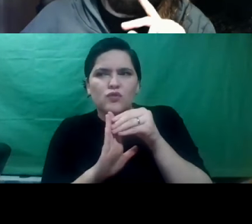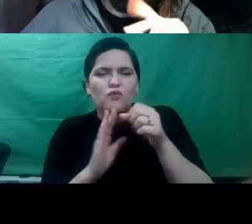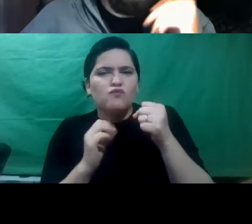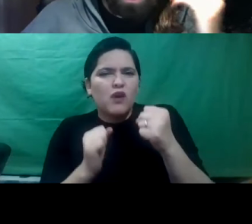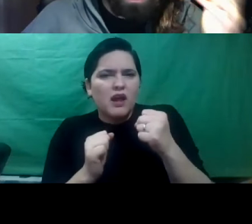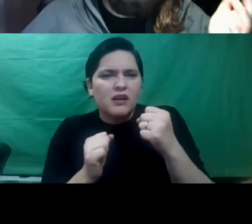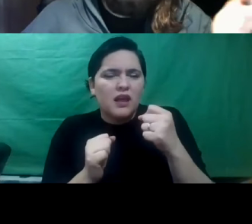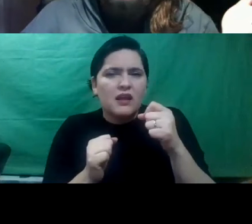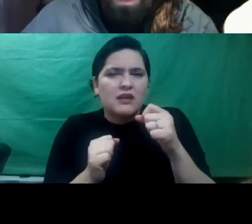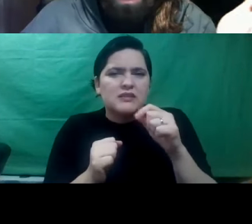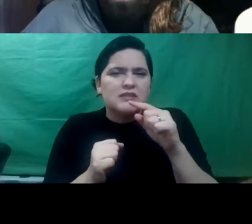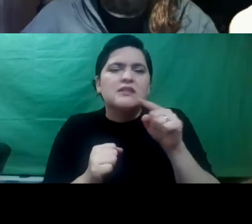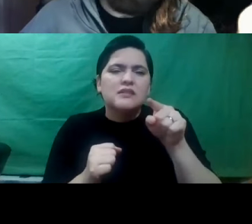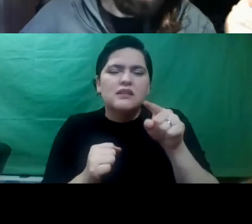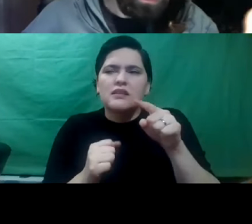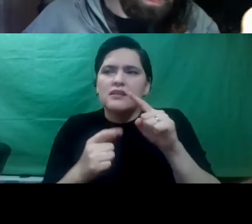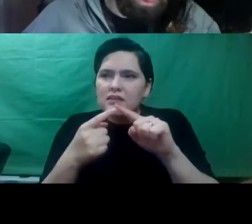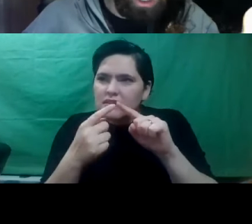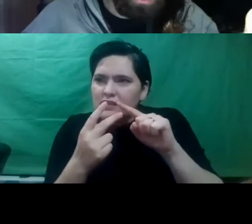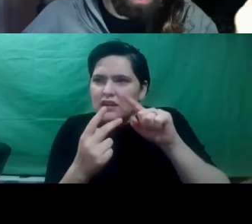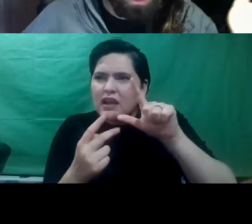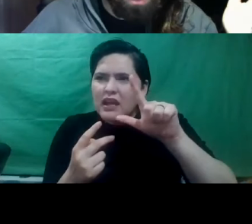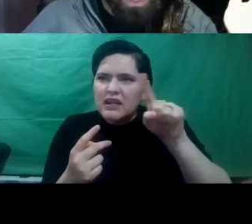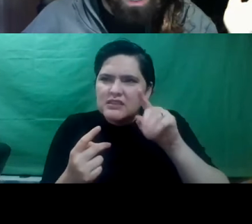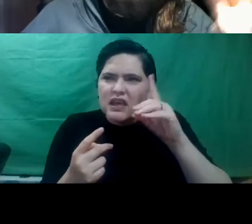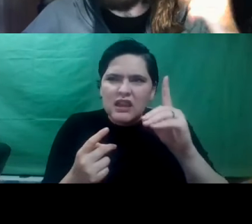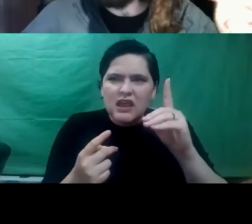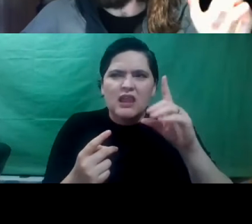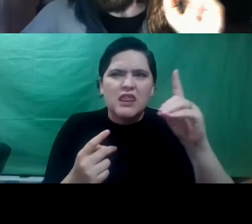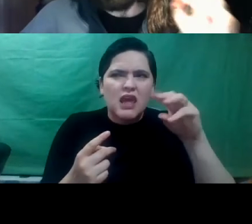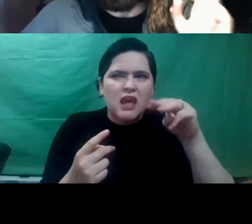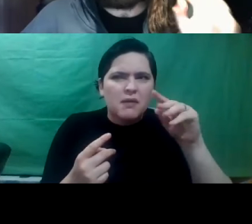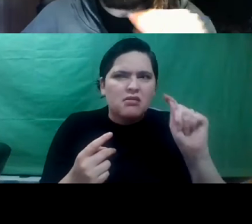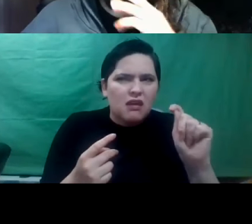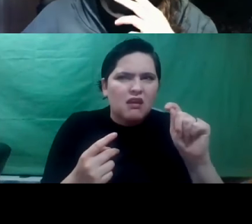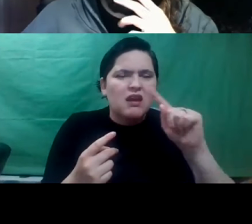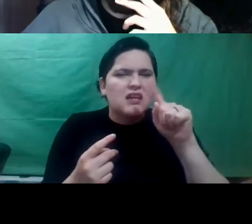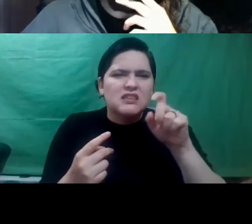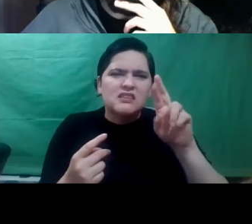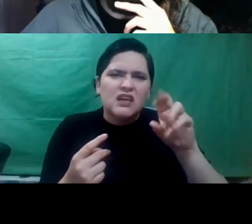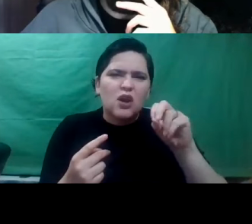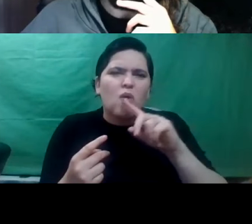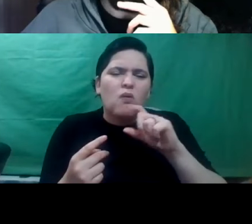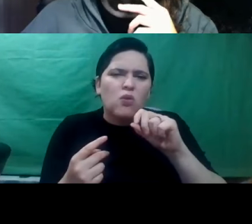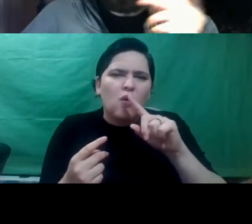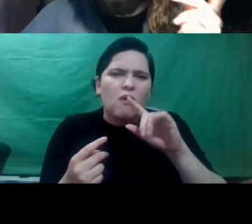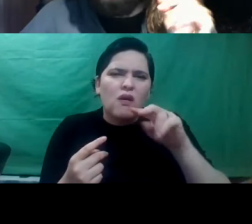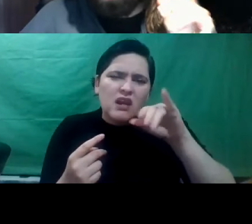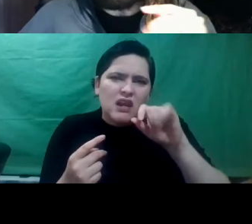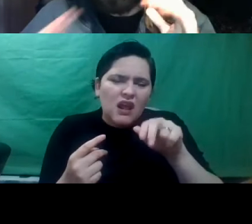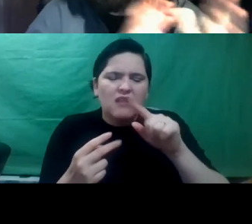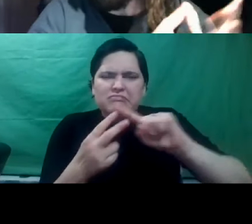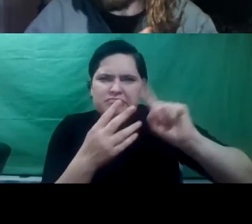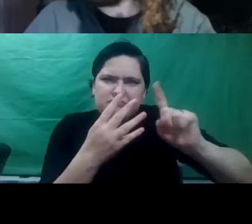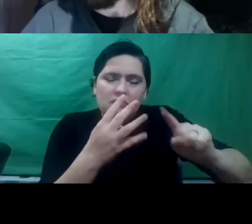receptor de serotonina 2A, que hasta la psilocibina, DMT, LSD, serotonina, por supuesto, y al mismo tiempo todas estas drogas han demostrado tener efectos psicodélicos.